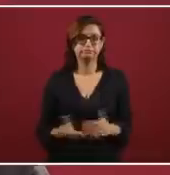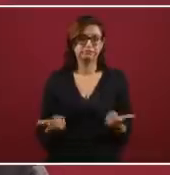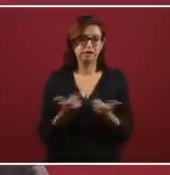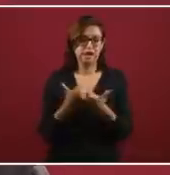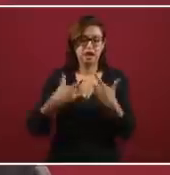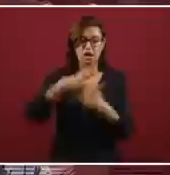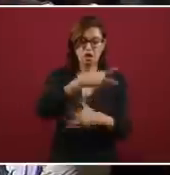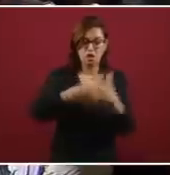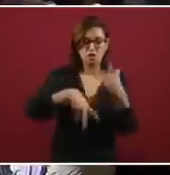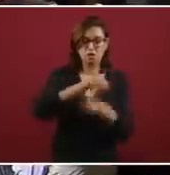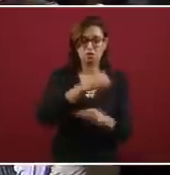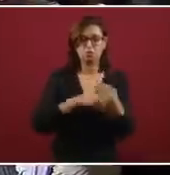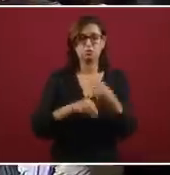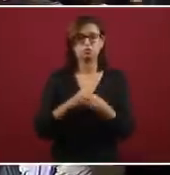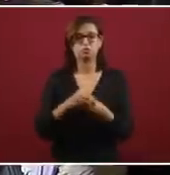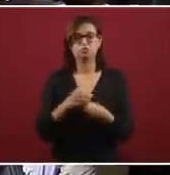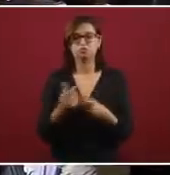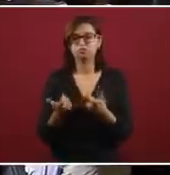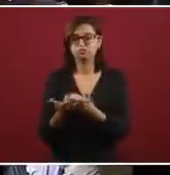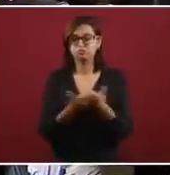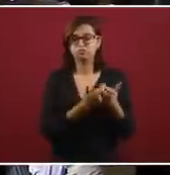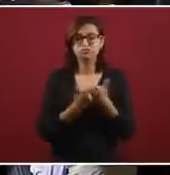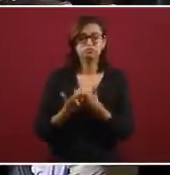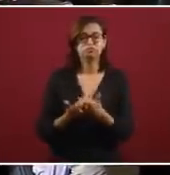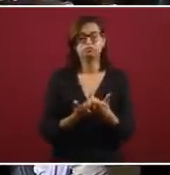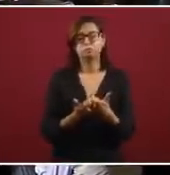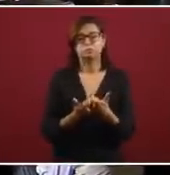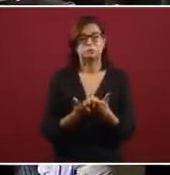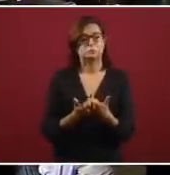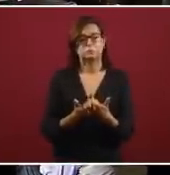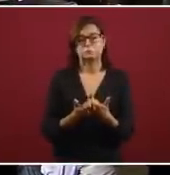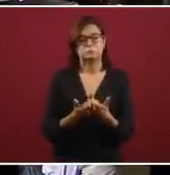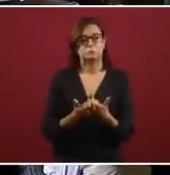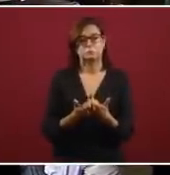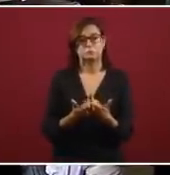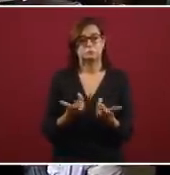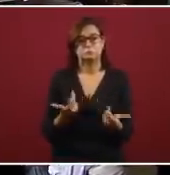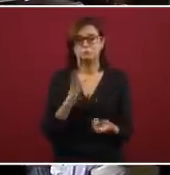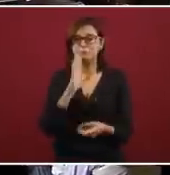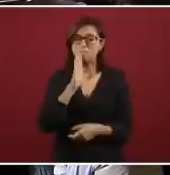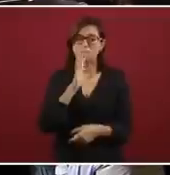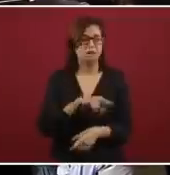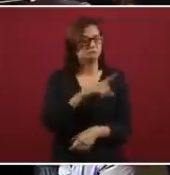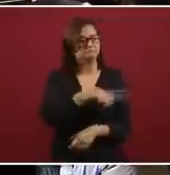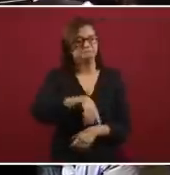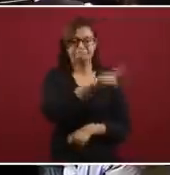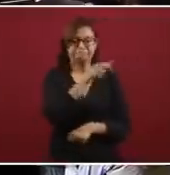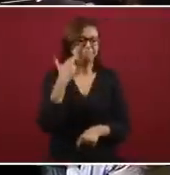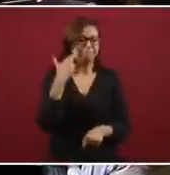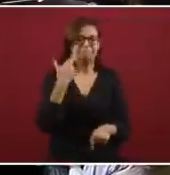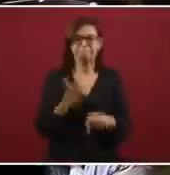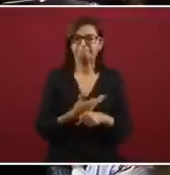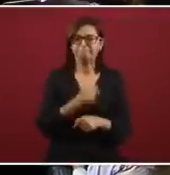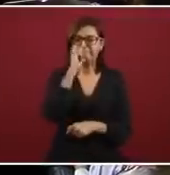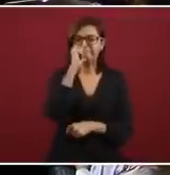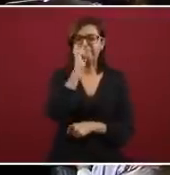económica y financiera, muy irresponsable lo que hicieron.